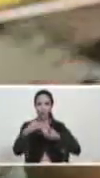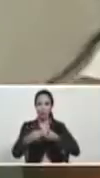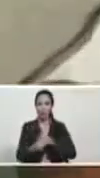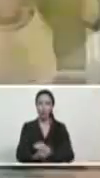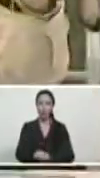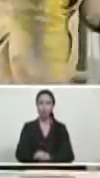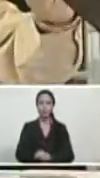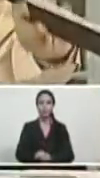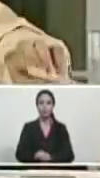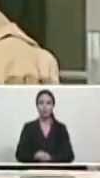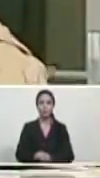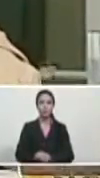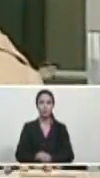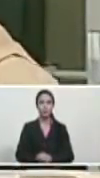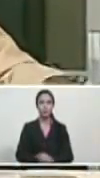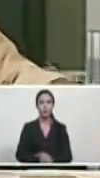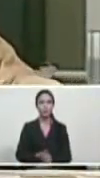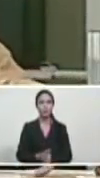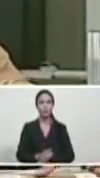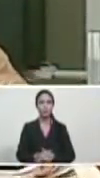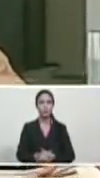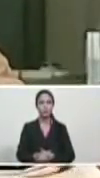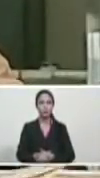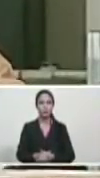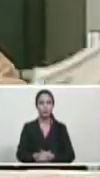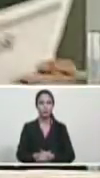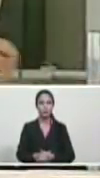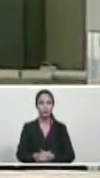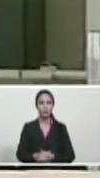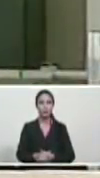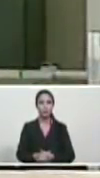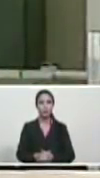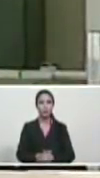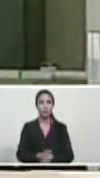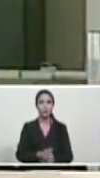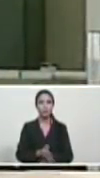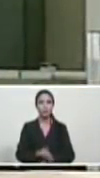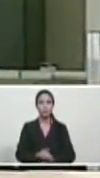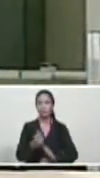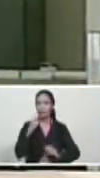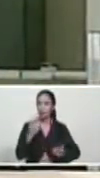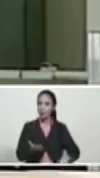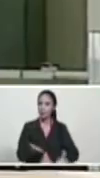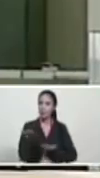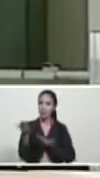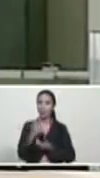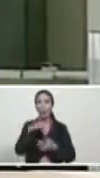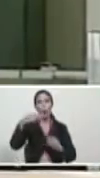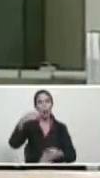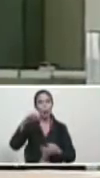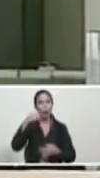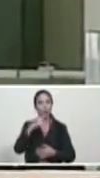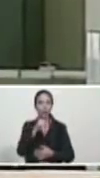home. Yankee go home. Aquí miren algunos de los materiales que ellos han sacado.